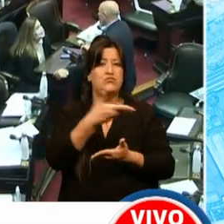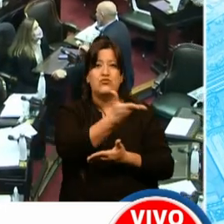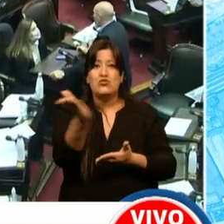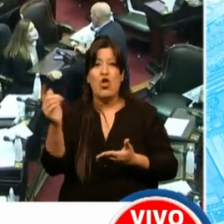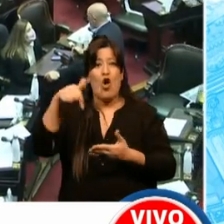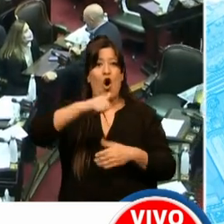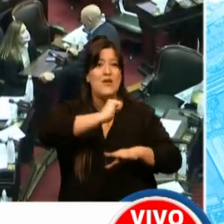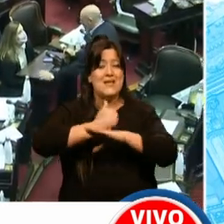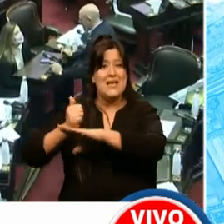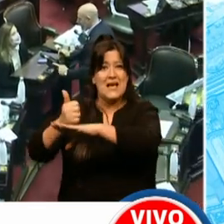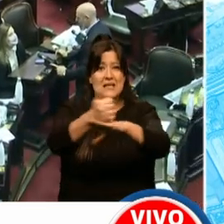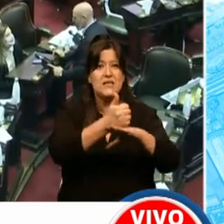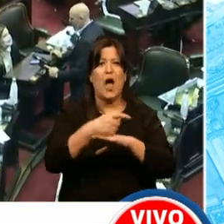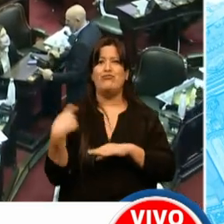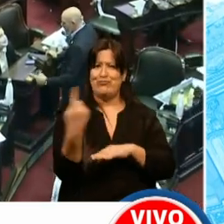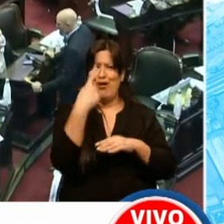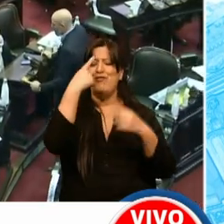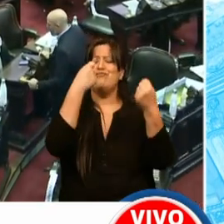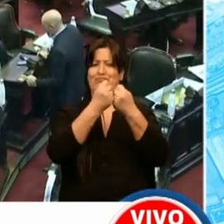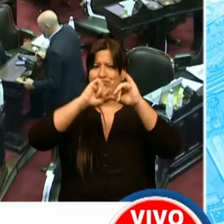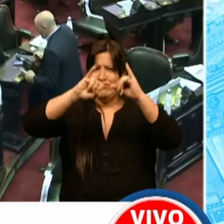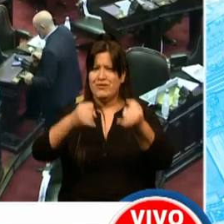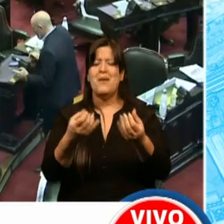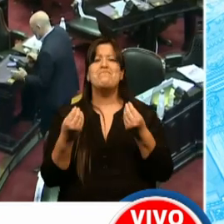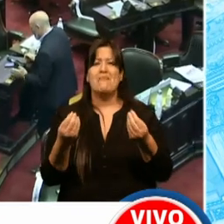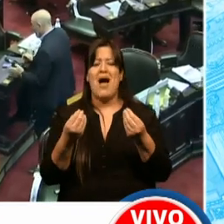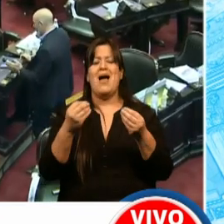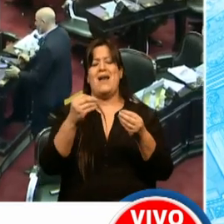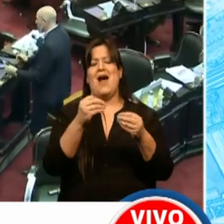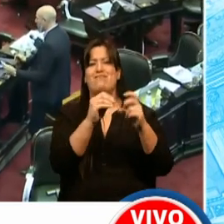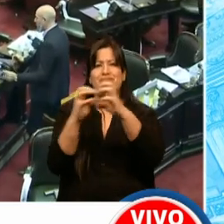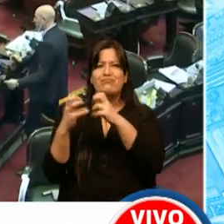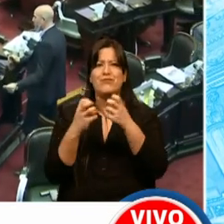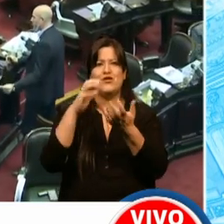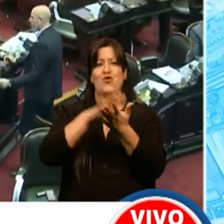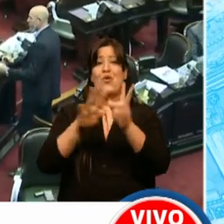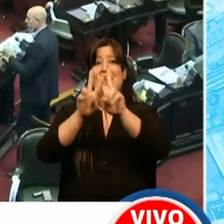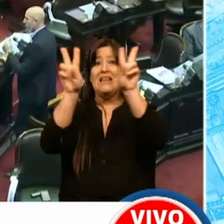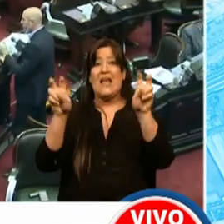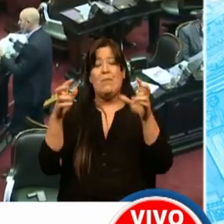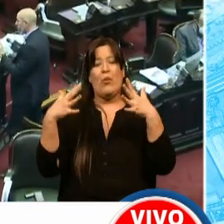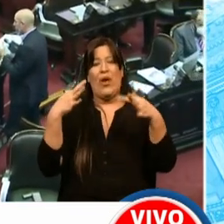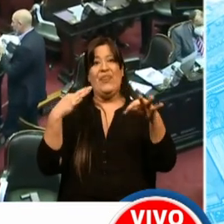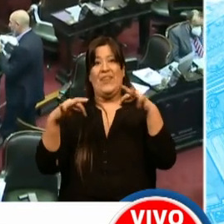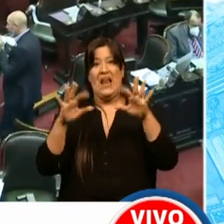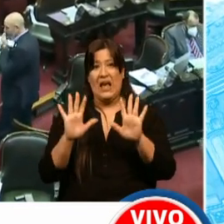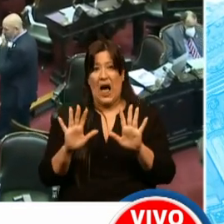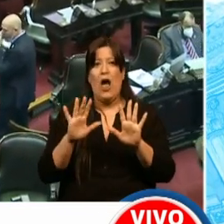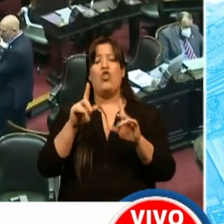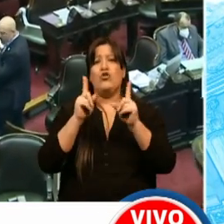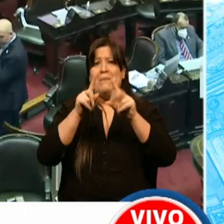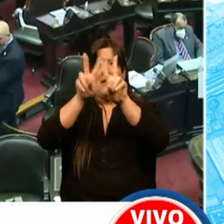han estado a la altura de las circunstancias para poder tratar temas tan sensibles tan